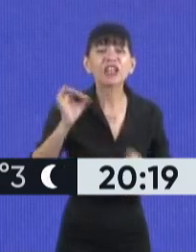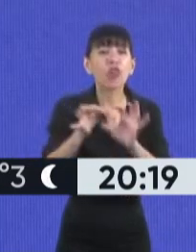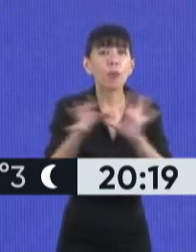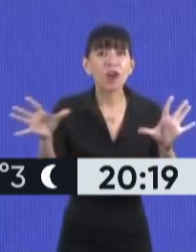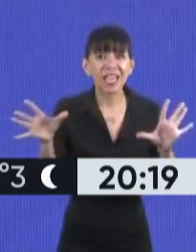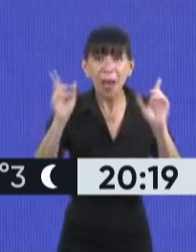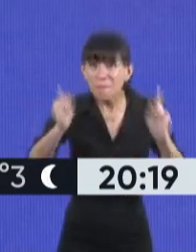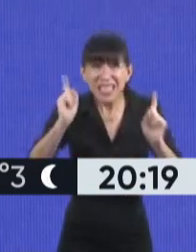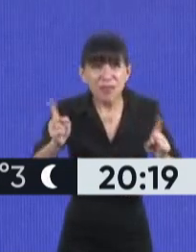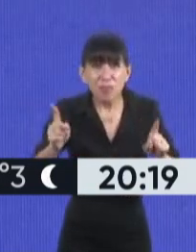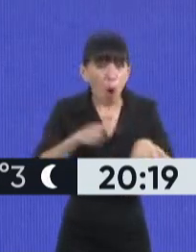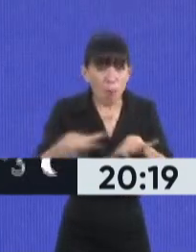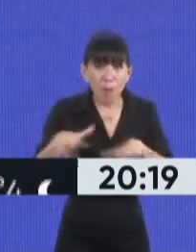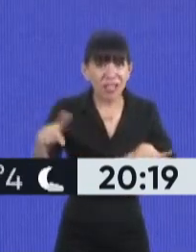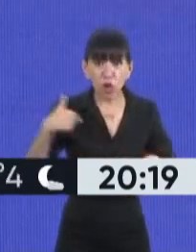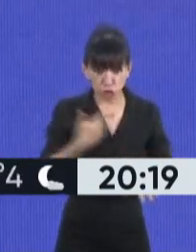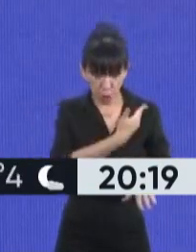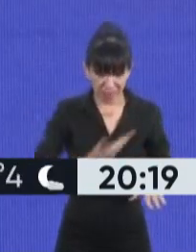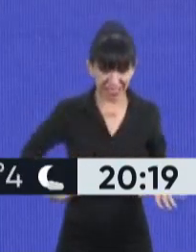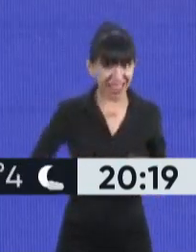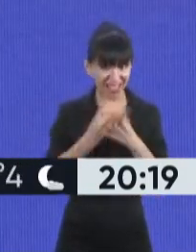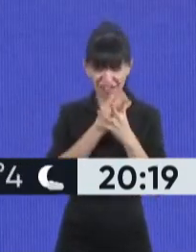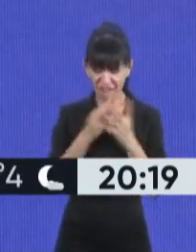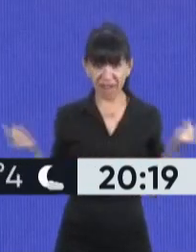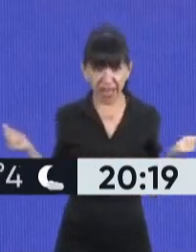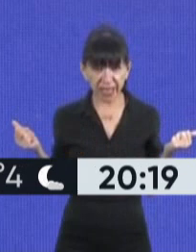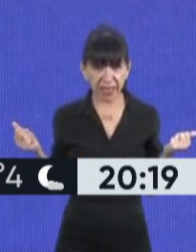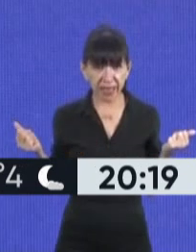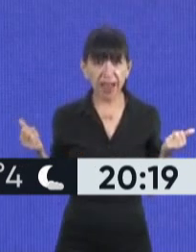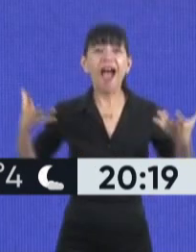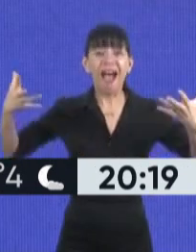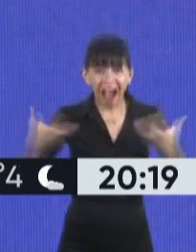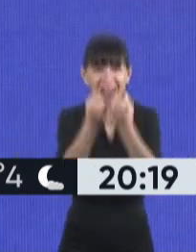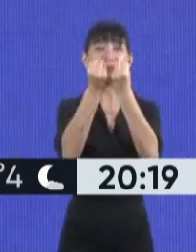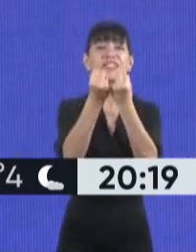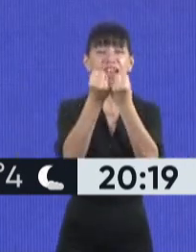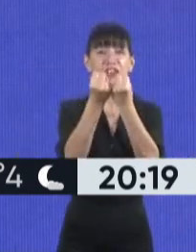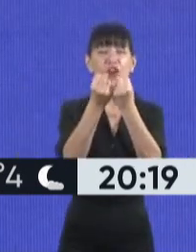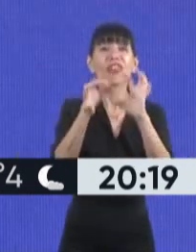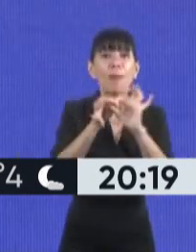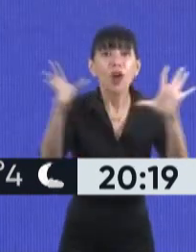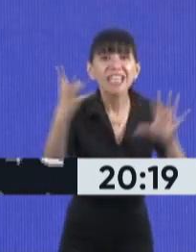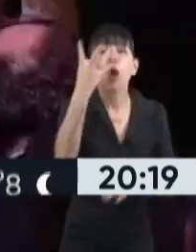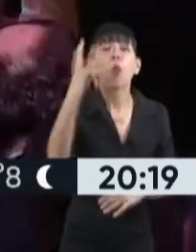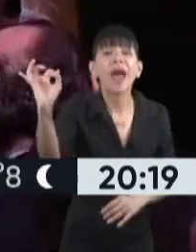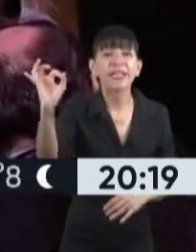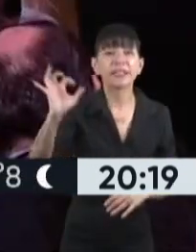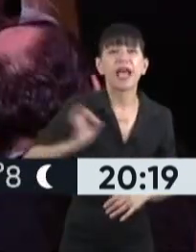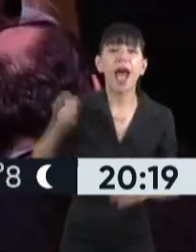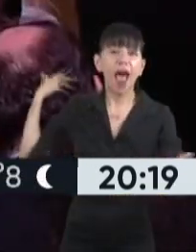mandato, se cumplirán 40 años de democracia en la Argentina.